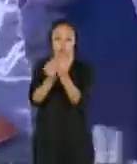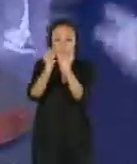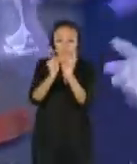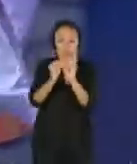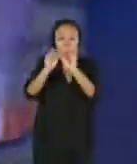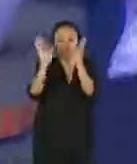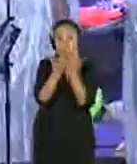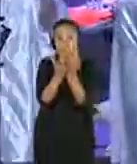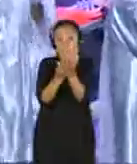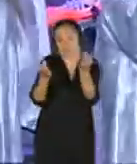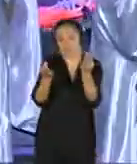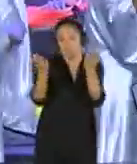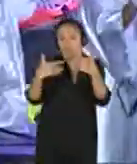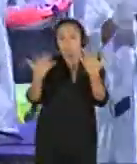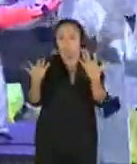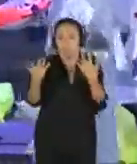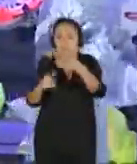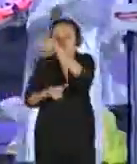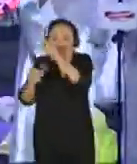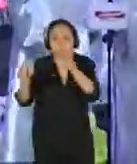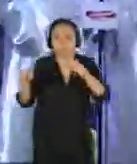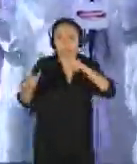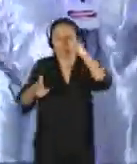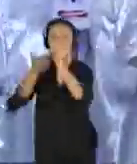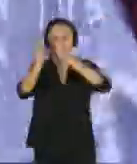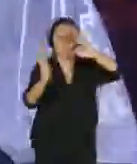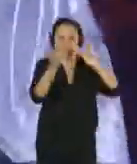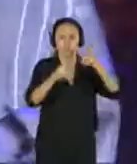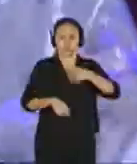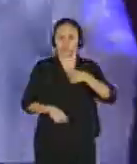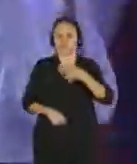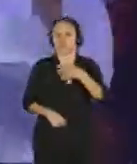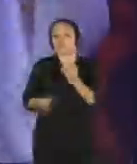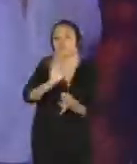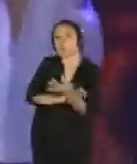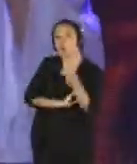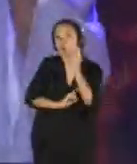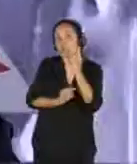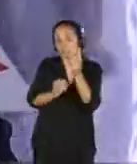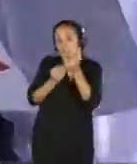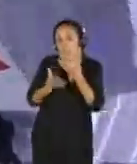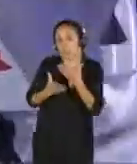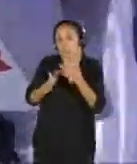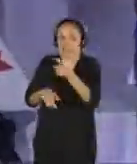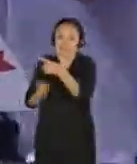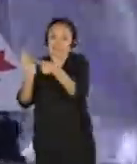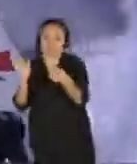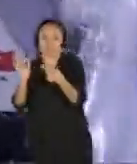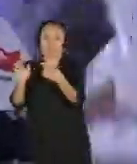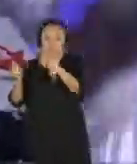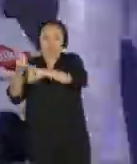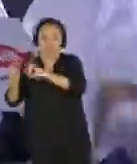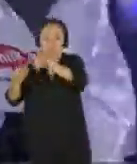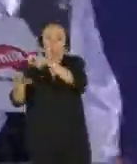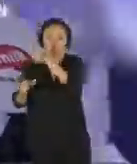que luego el hombre lo vaya destruyendo. Solo creo lo bueno, menos el matrimonio y los reggaetoneros,